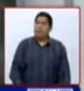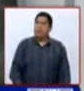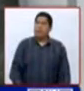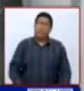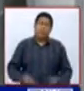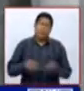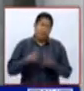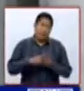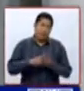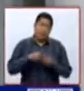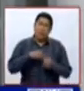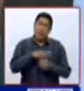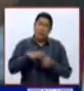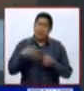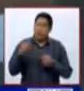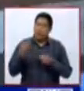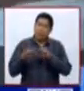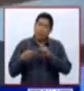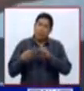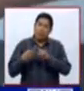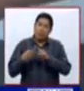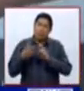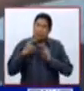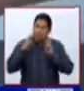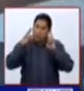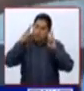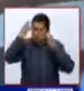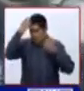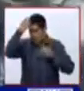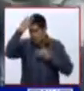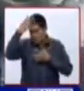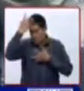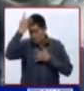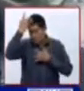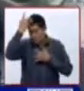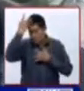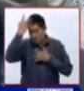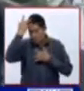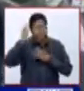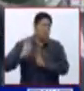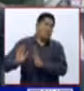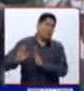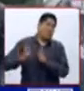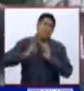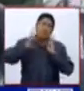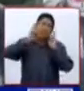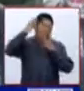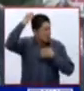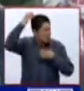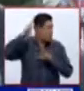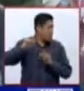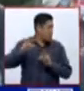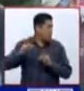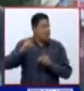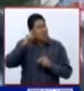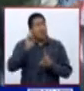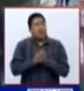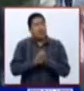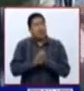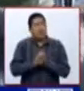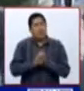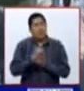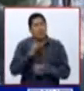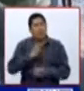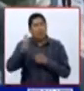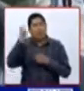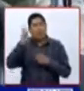Entre el COVID-19 y la viruela del mono, ¿cuál es la que menos quisieras contagiarte? La viruela del mono. ¿Por qué? Yo creo que por las